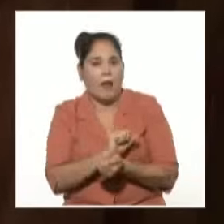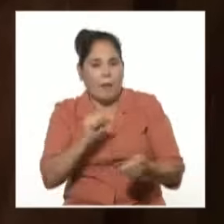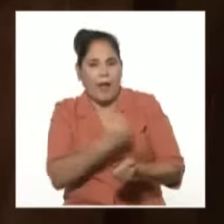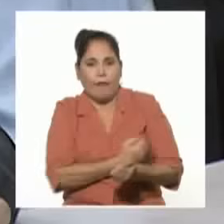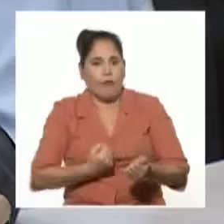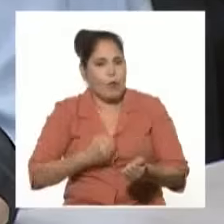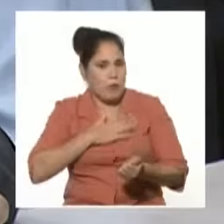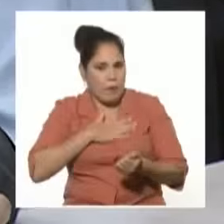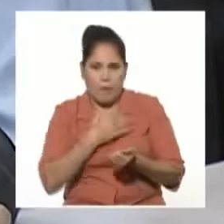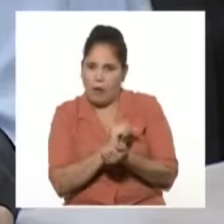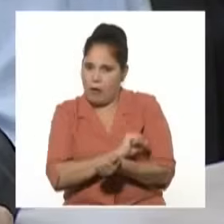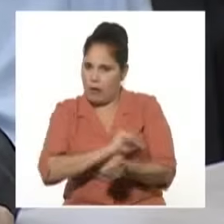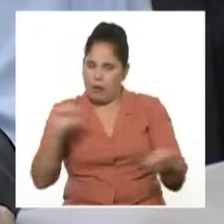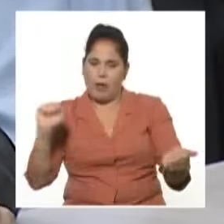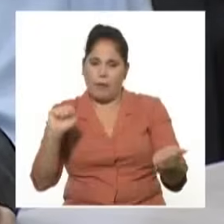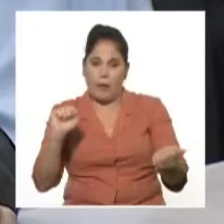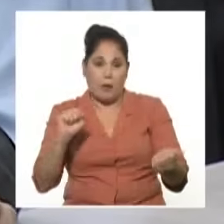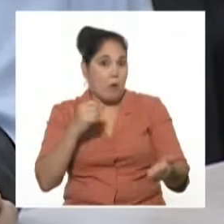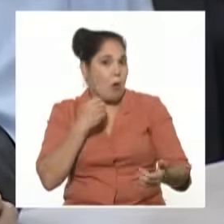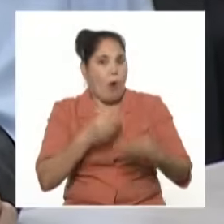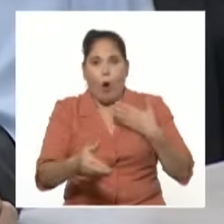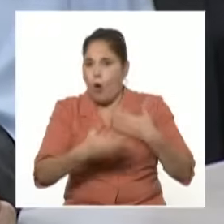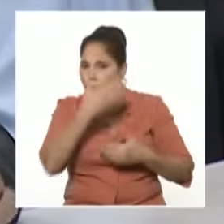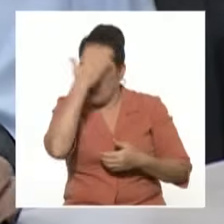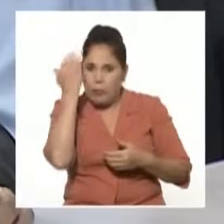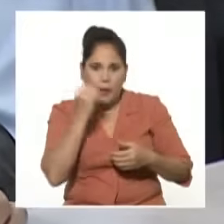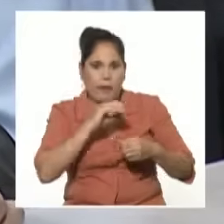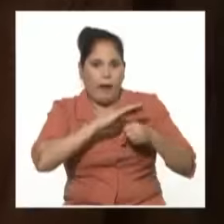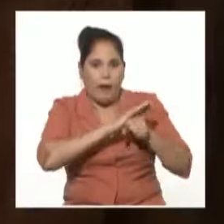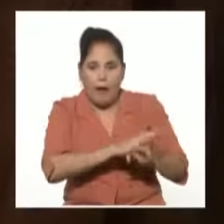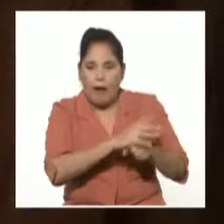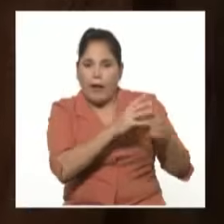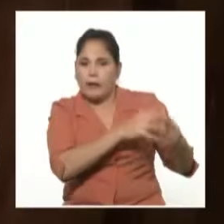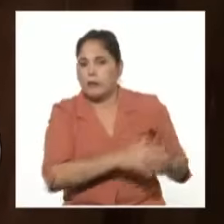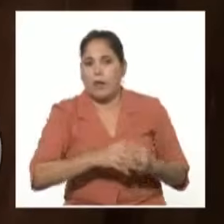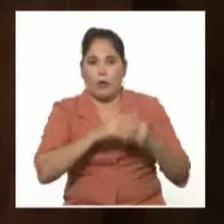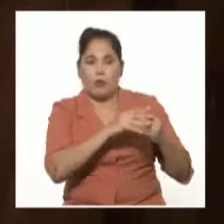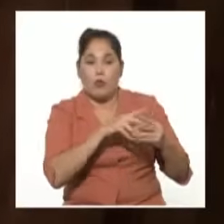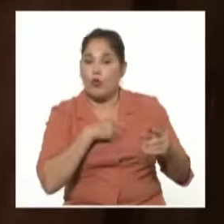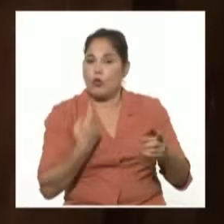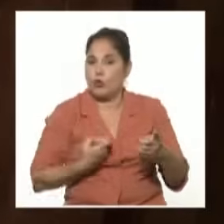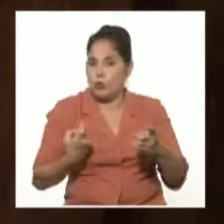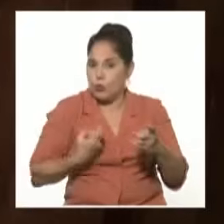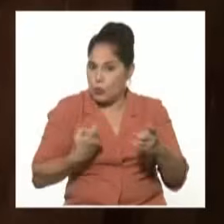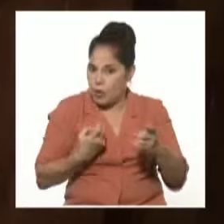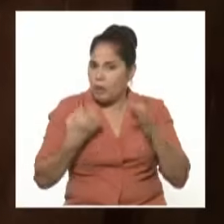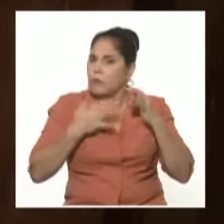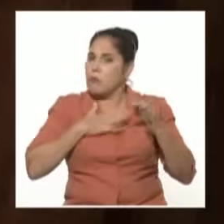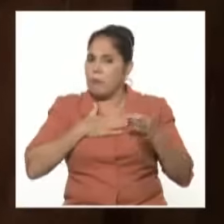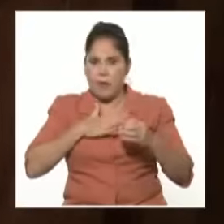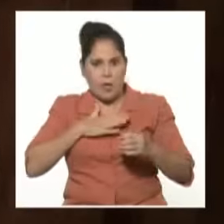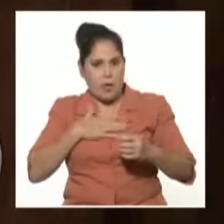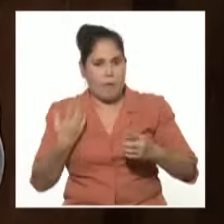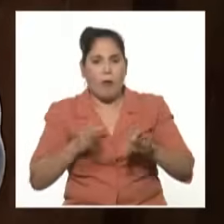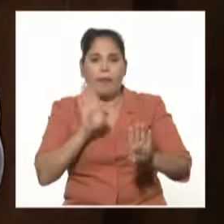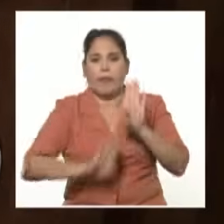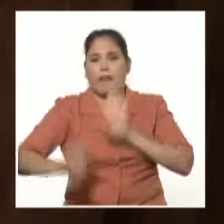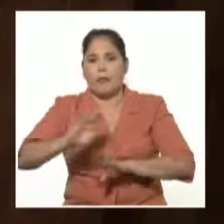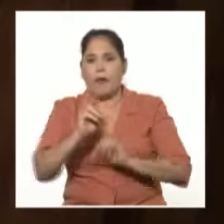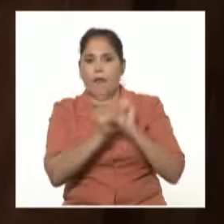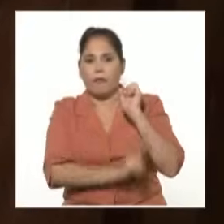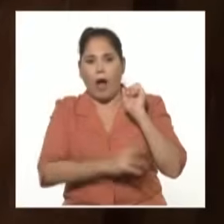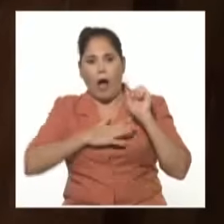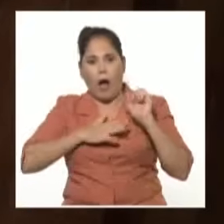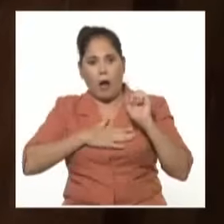esfuerzos, desafiando poderosas fuerzas dominantes dentro y fuera del ámbito social y nacional, defendiendo valores en los que